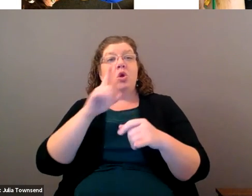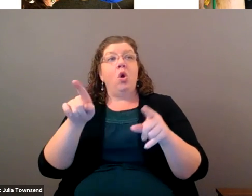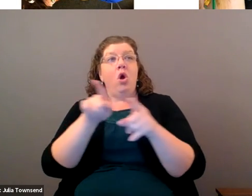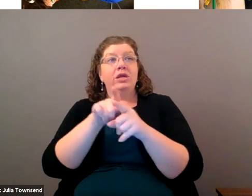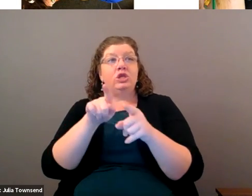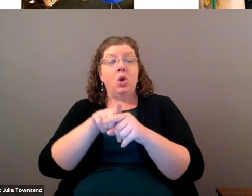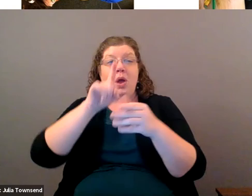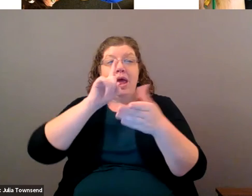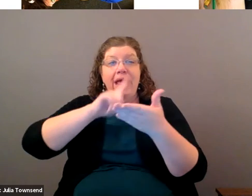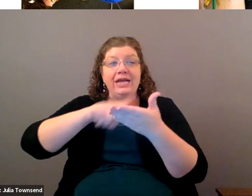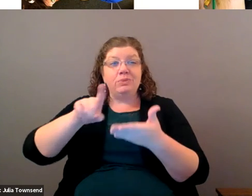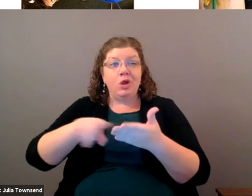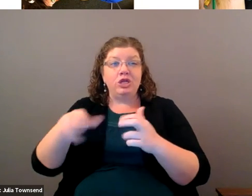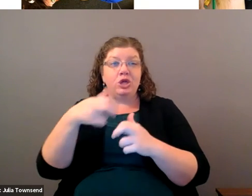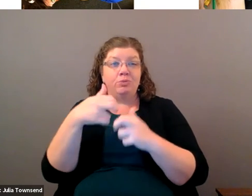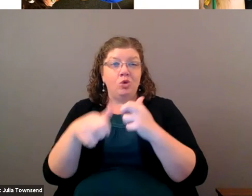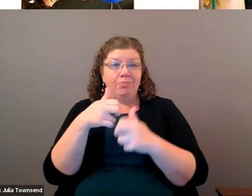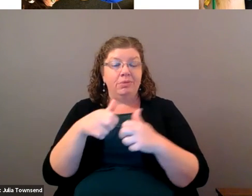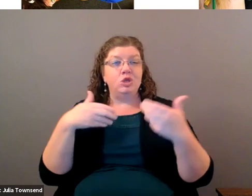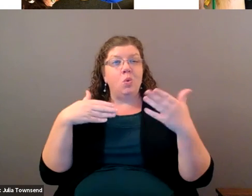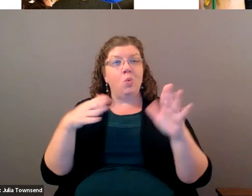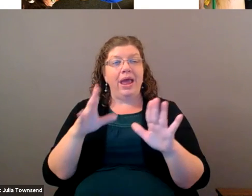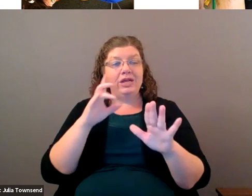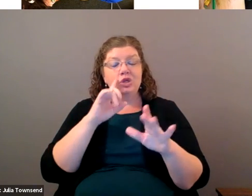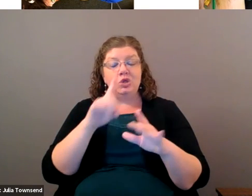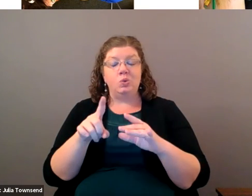de exploración, formas de extender